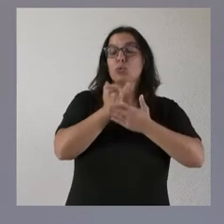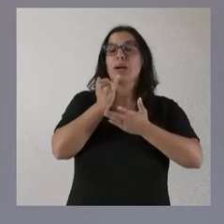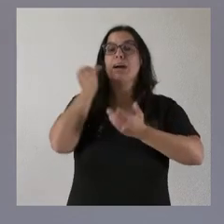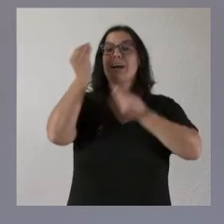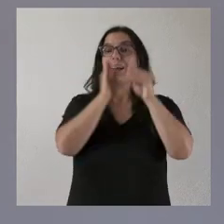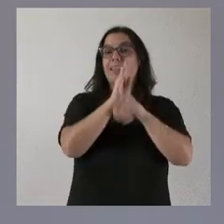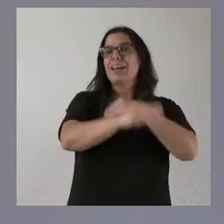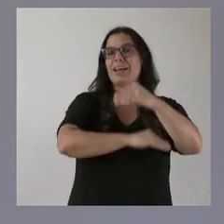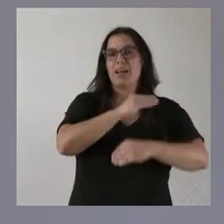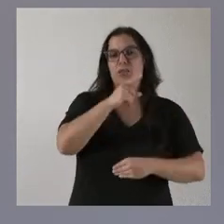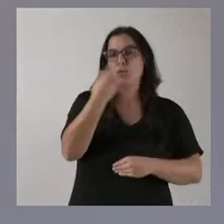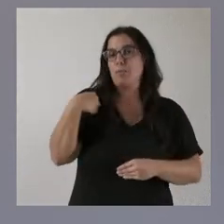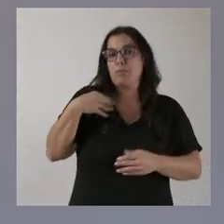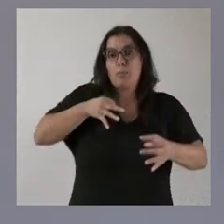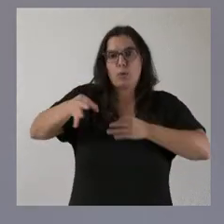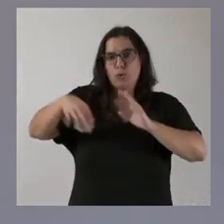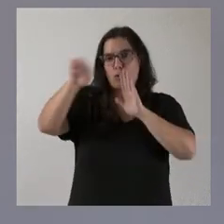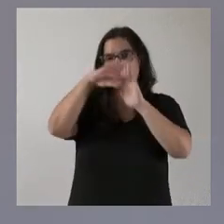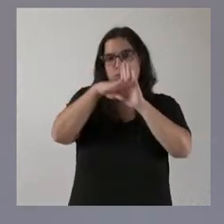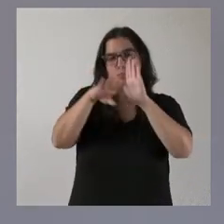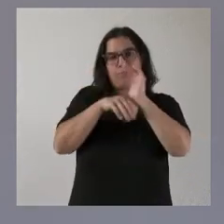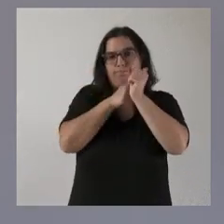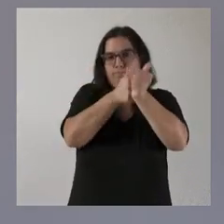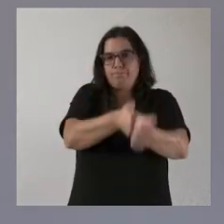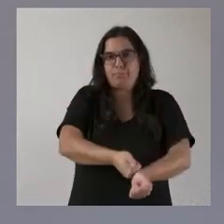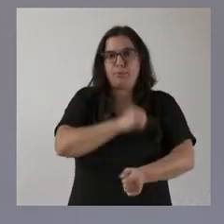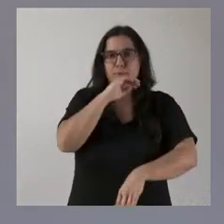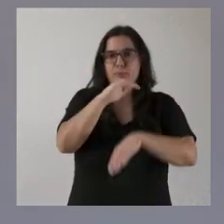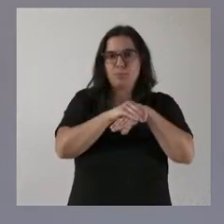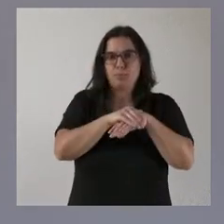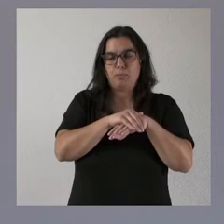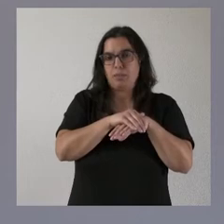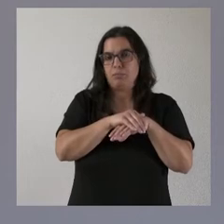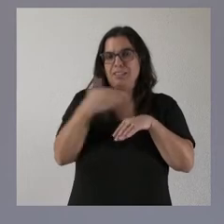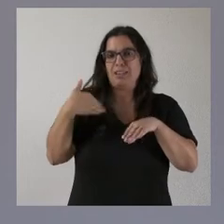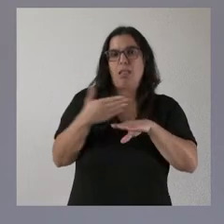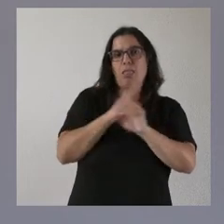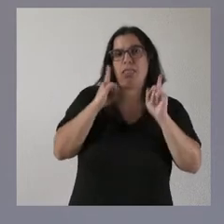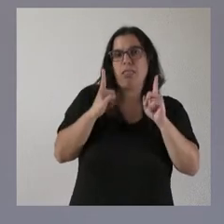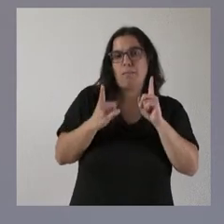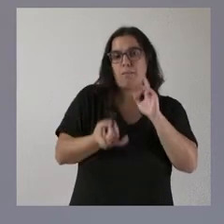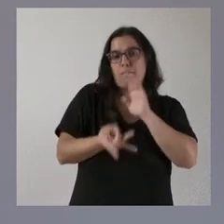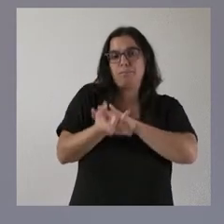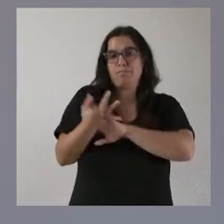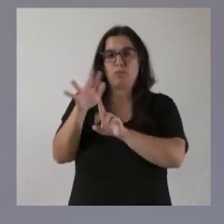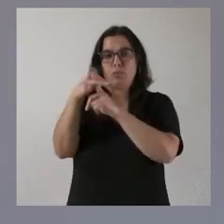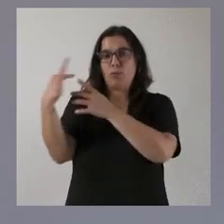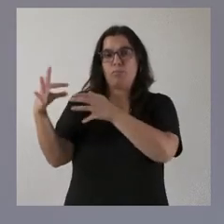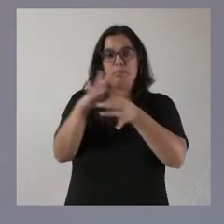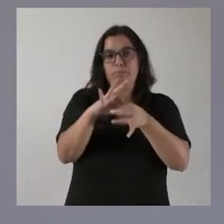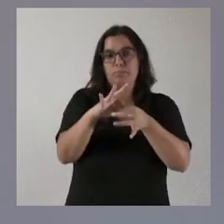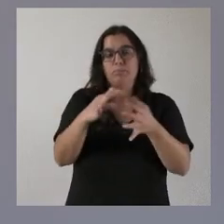este ámbito es actuar conforme a los protocolos establecidos para estas situaciones y son los protocolos que son conformes